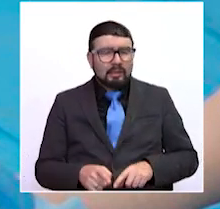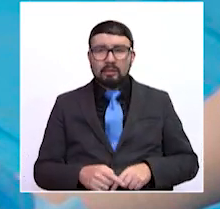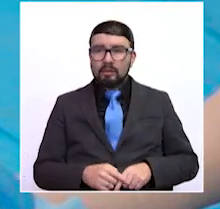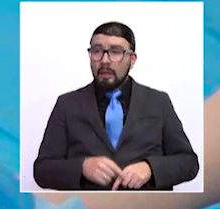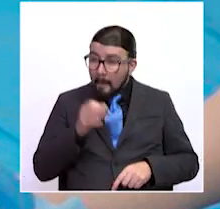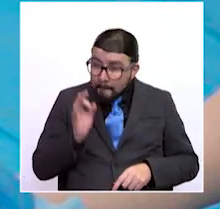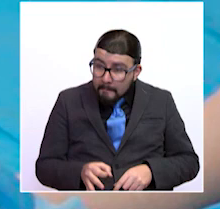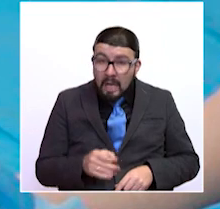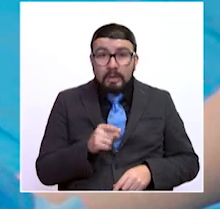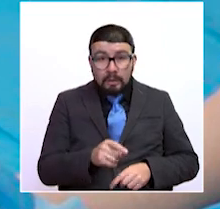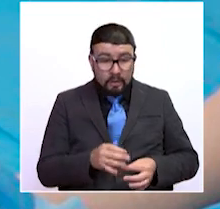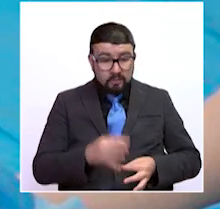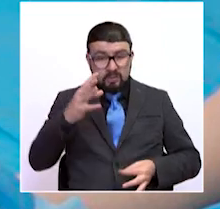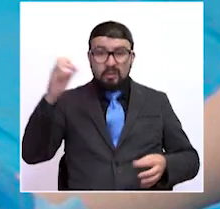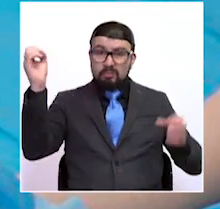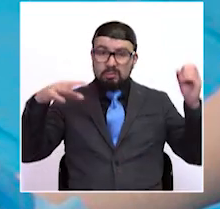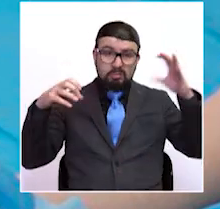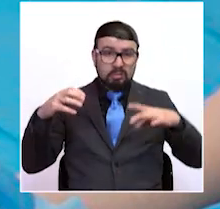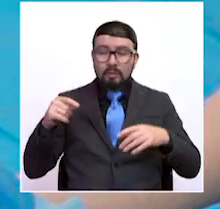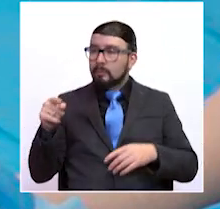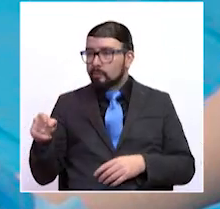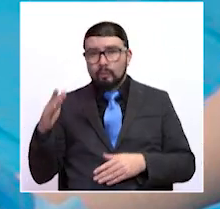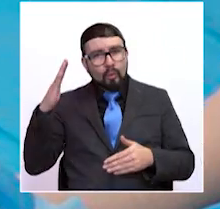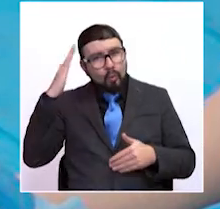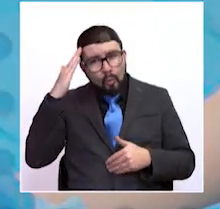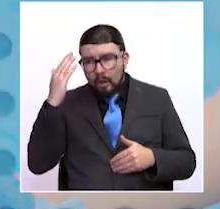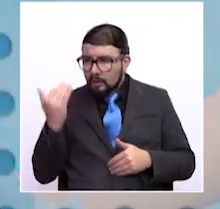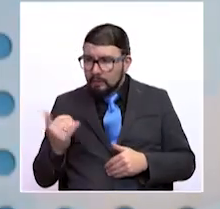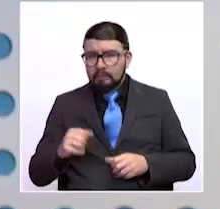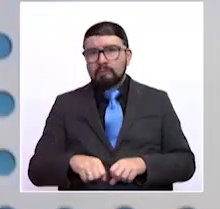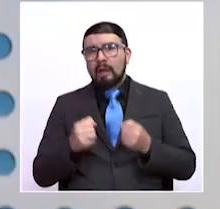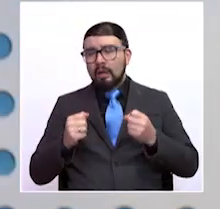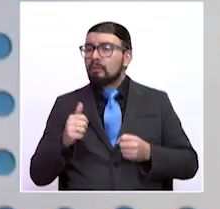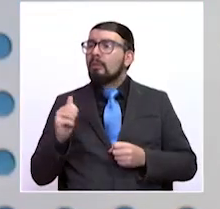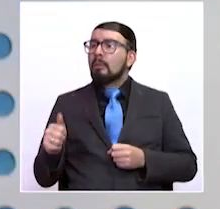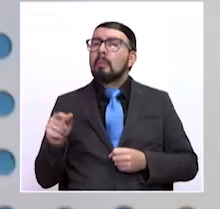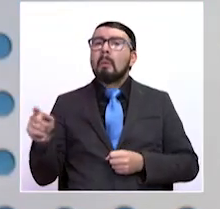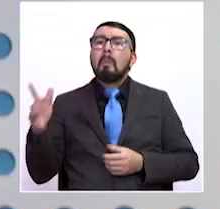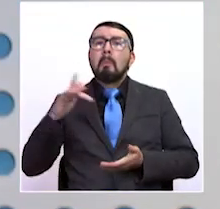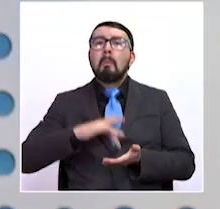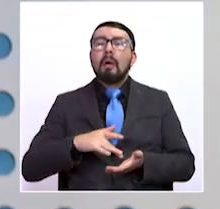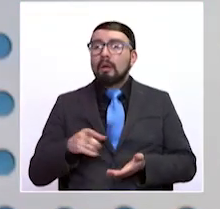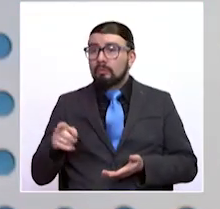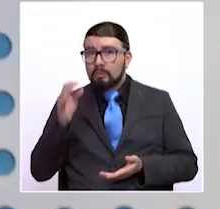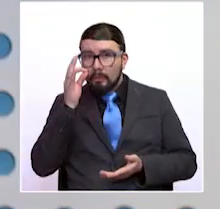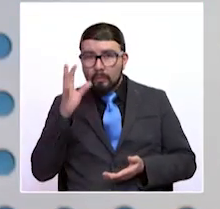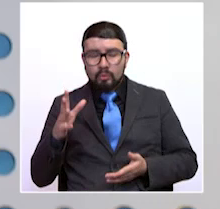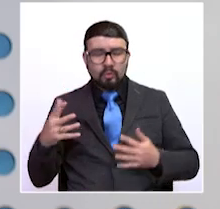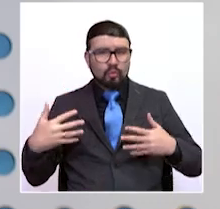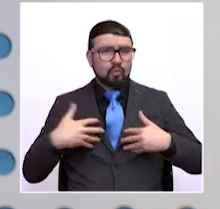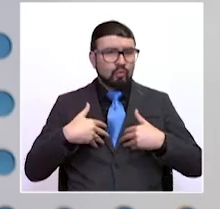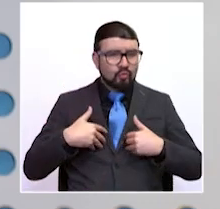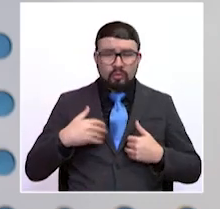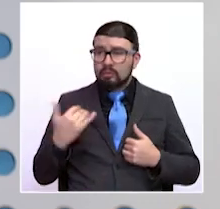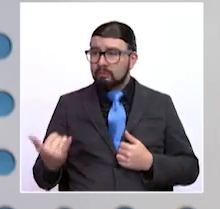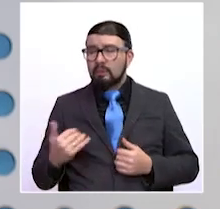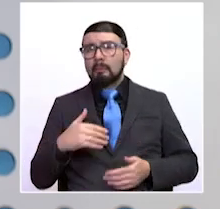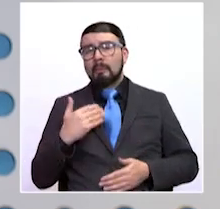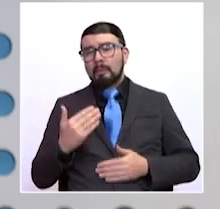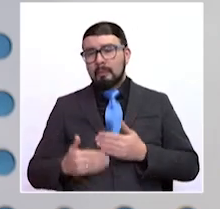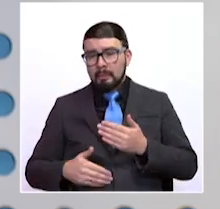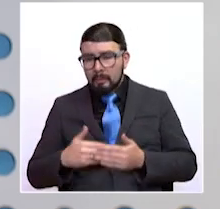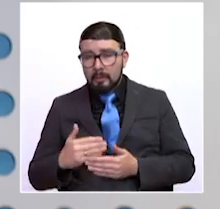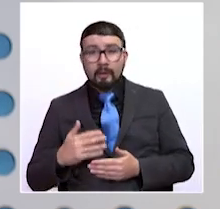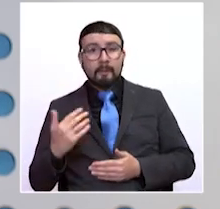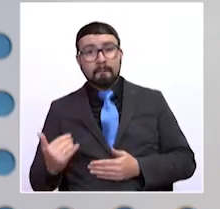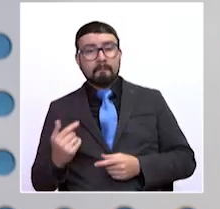por pólvora, y no están conscientes del daño que el paciente puede llegar a tener y lo que puede sufrir el paciente a medida que va creciendo y a medida